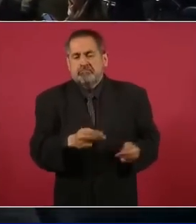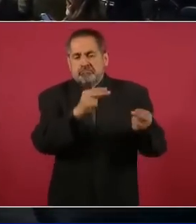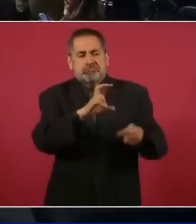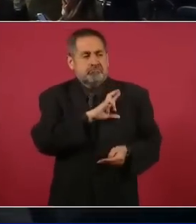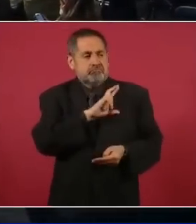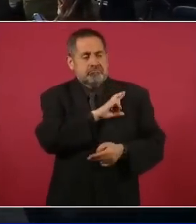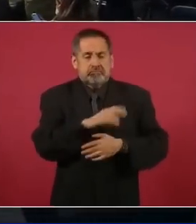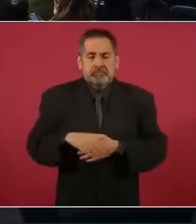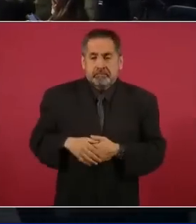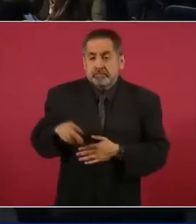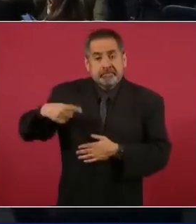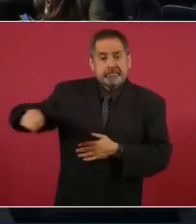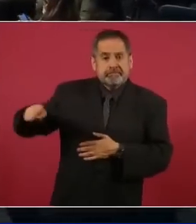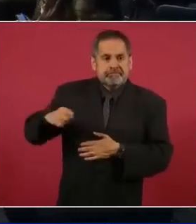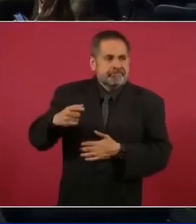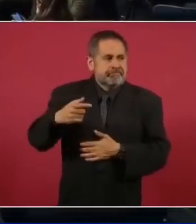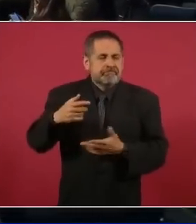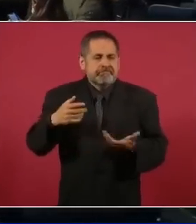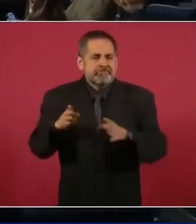riquezas como nunca